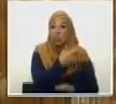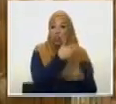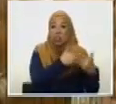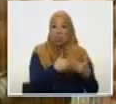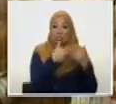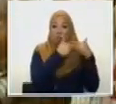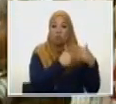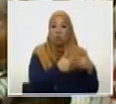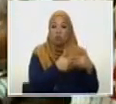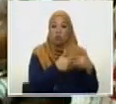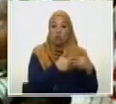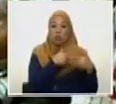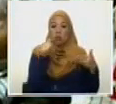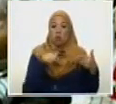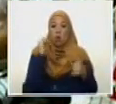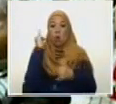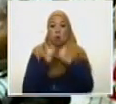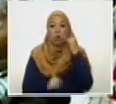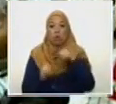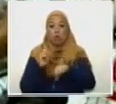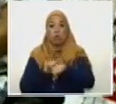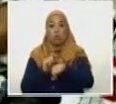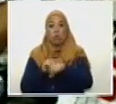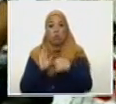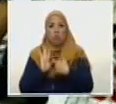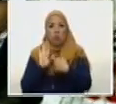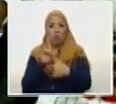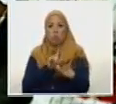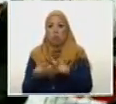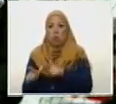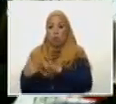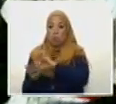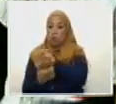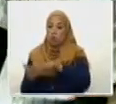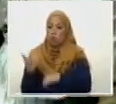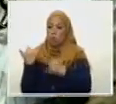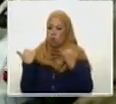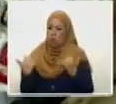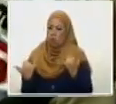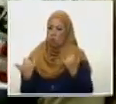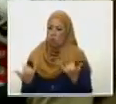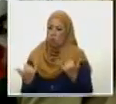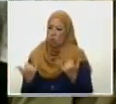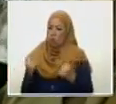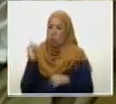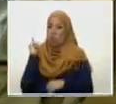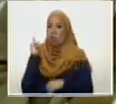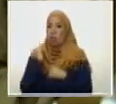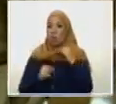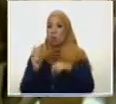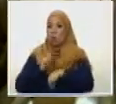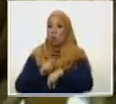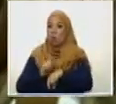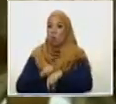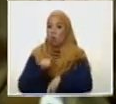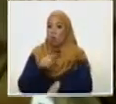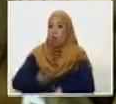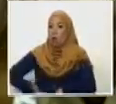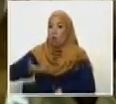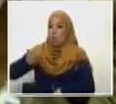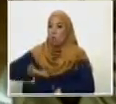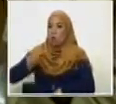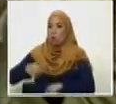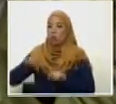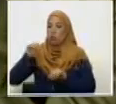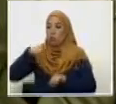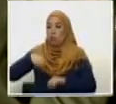en las últimas horas es una muestra de ello, y de allí la importancia de aprobar